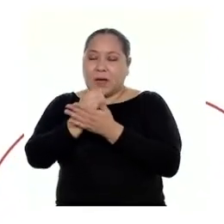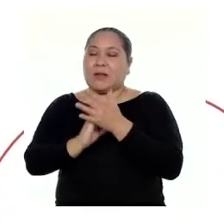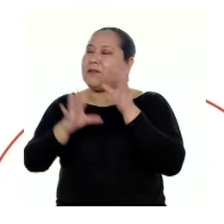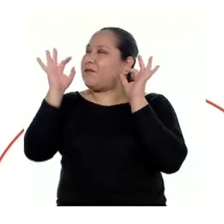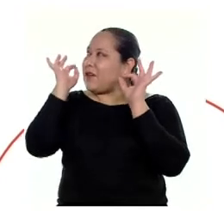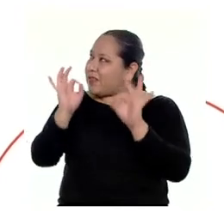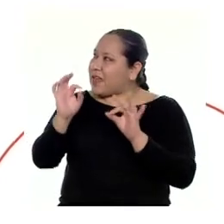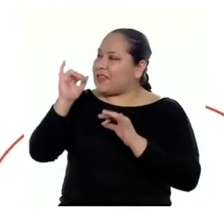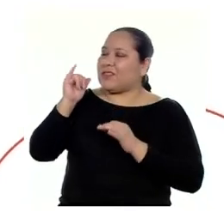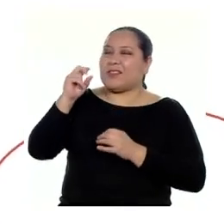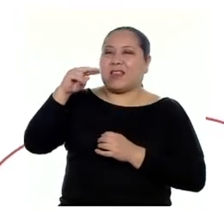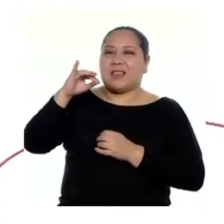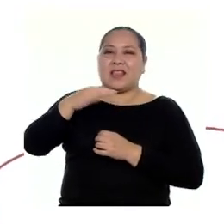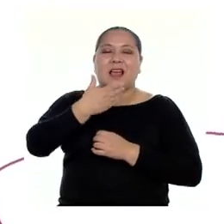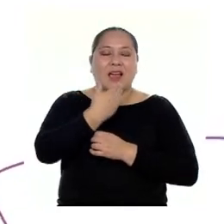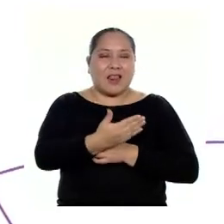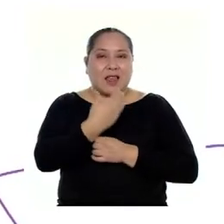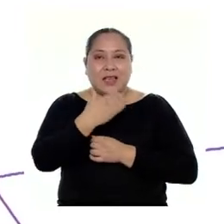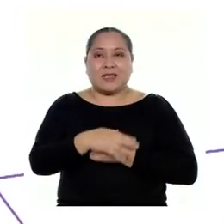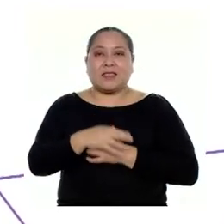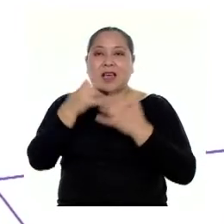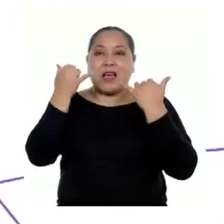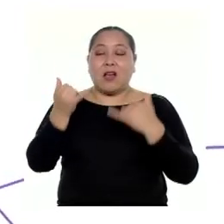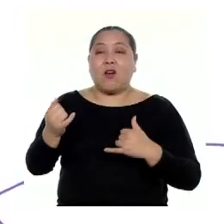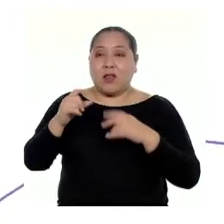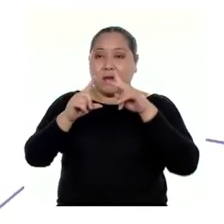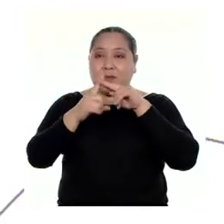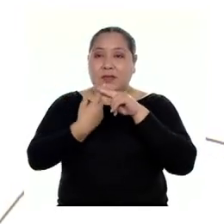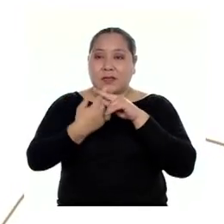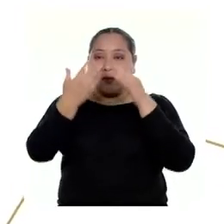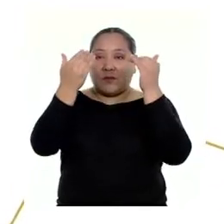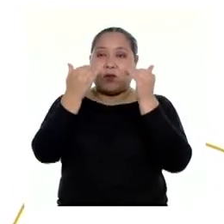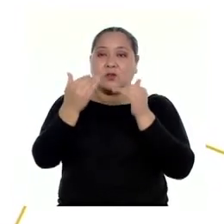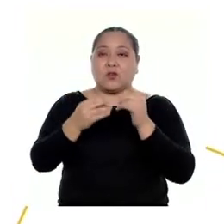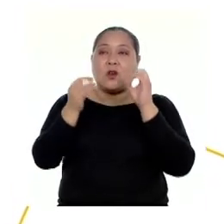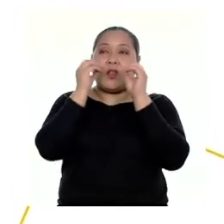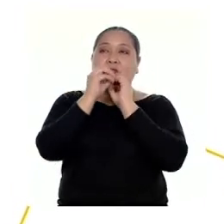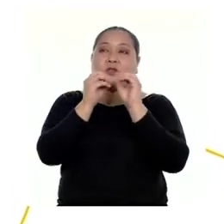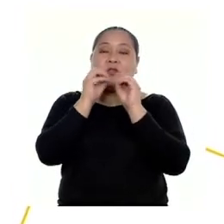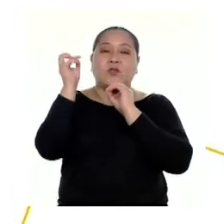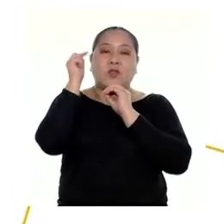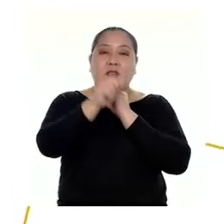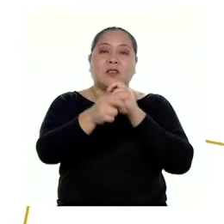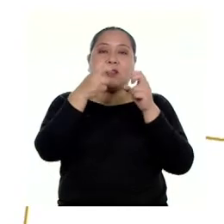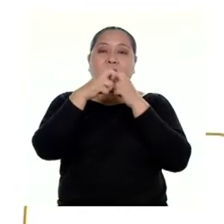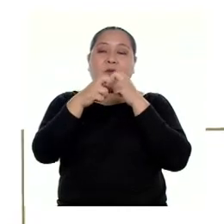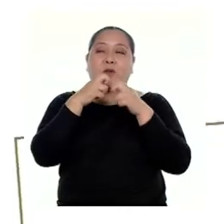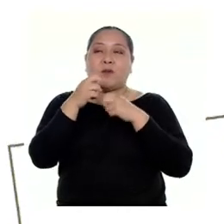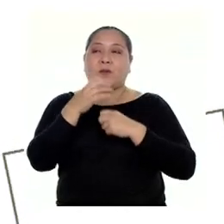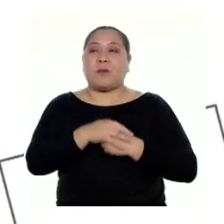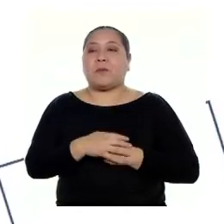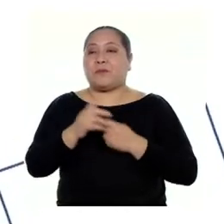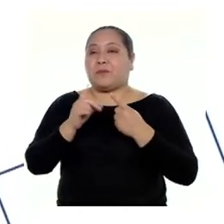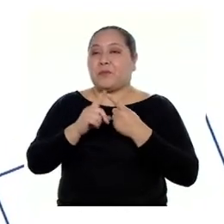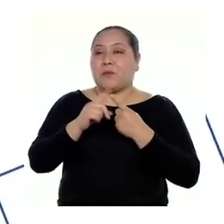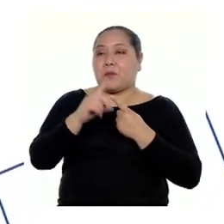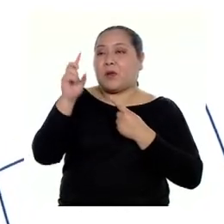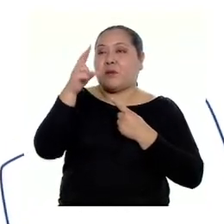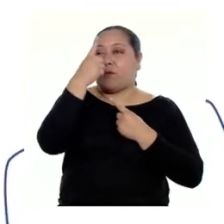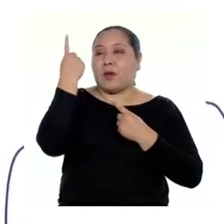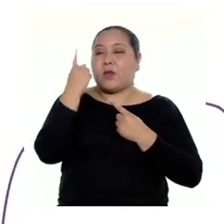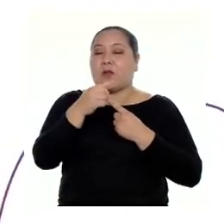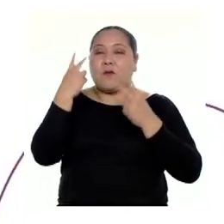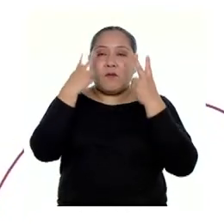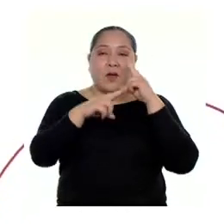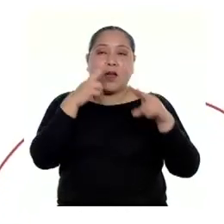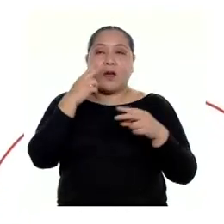Fantástico, Yanira. Gracias. Ahora podemos empezar con la solución a este problema. En primer lugar, veamos